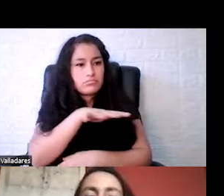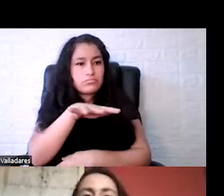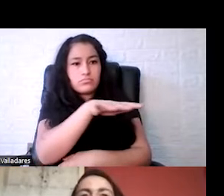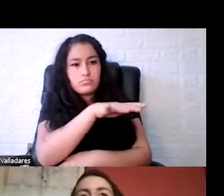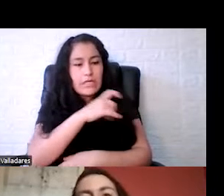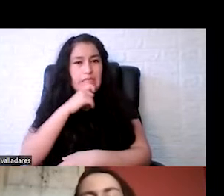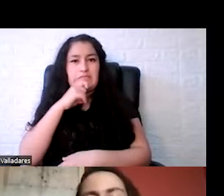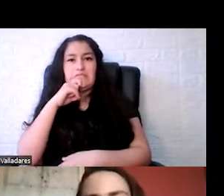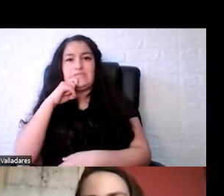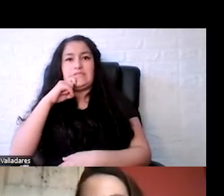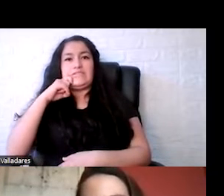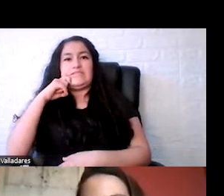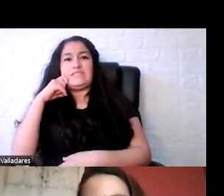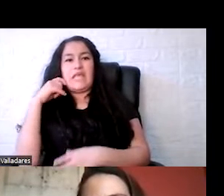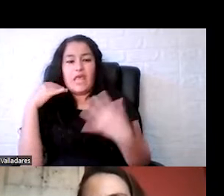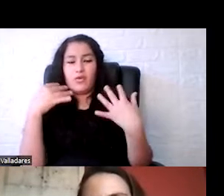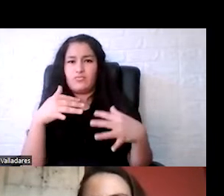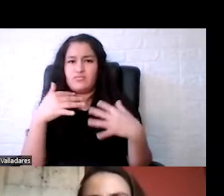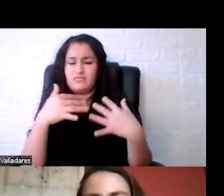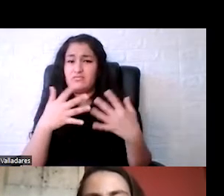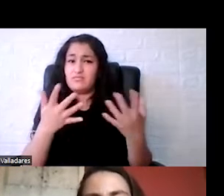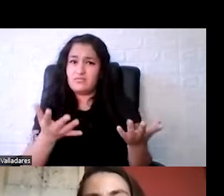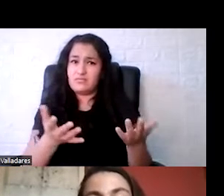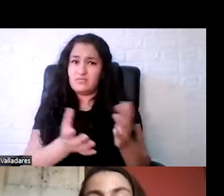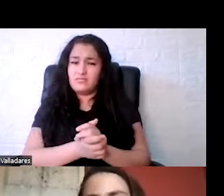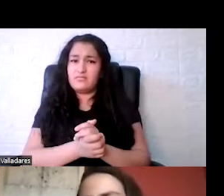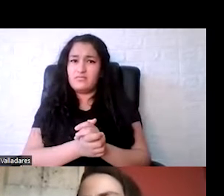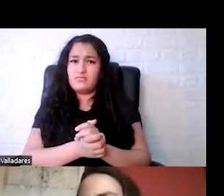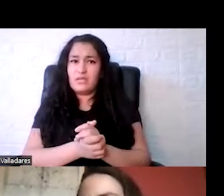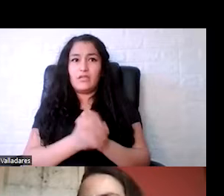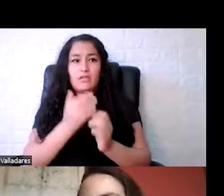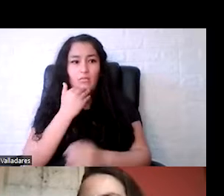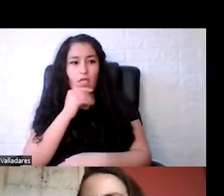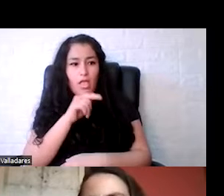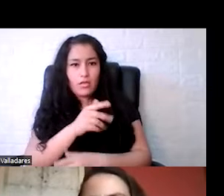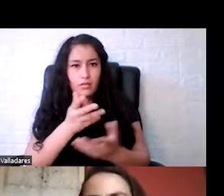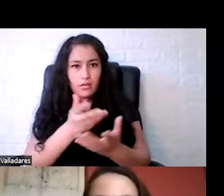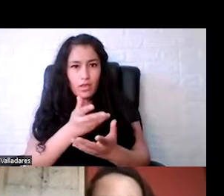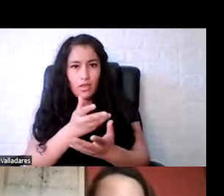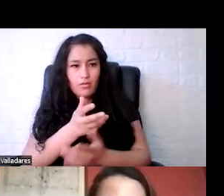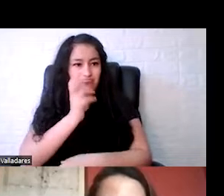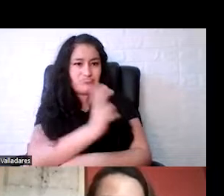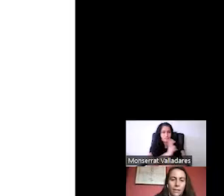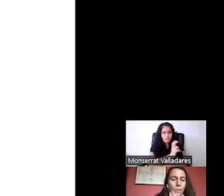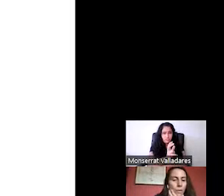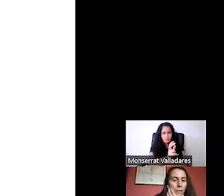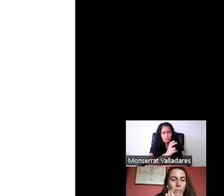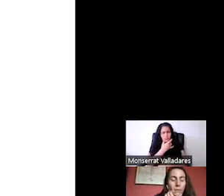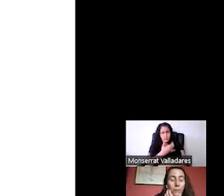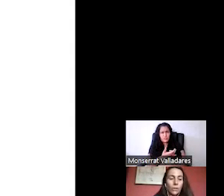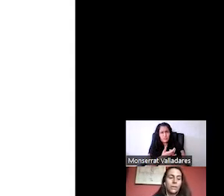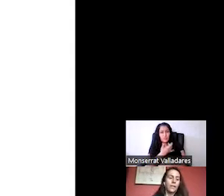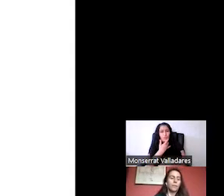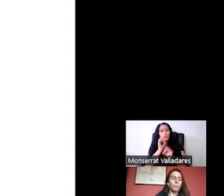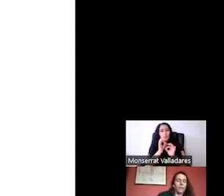la sequía, sino también, como dicen ahora los movimientos, ¿no es cierto?, por el saqueo, zona de Paltos, etcétera. No voy a